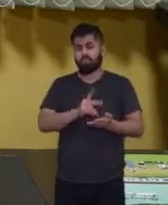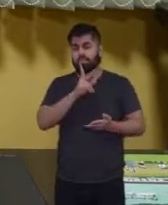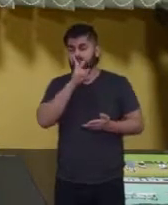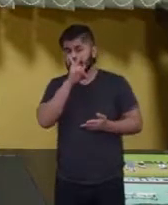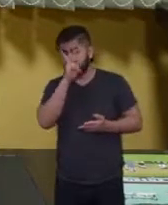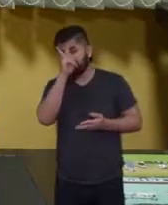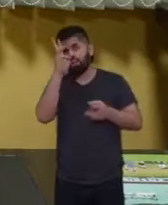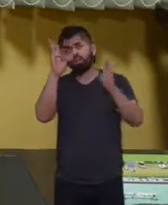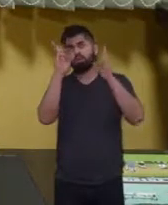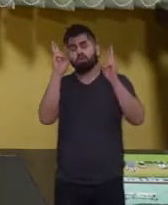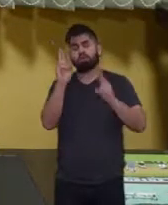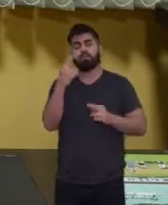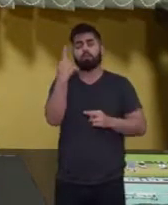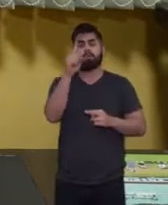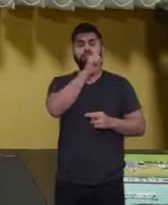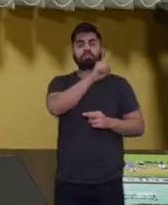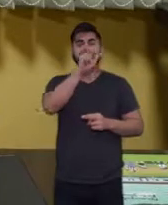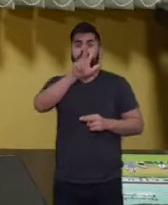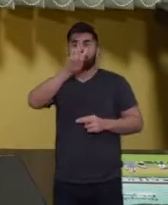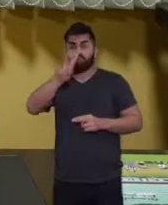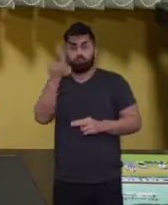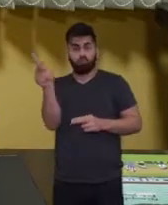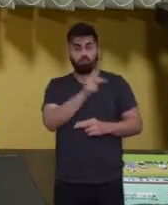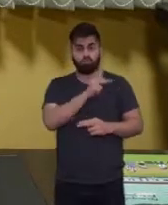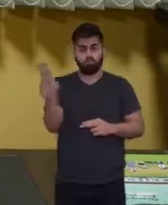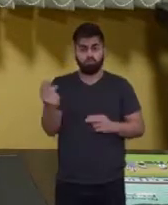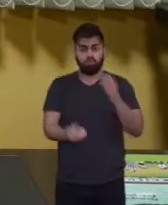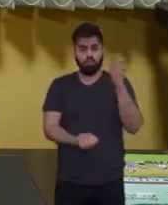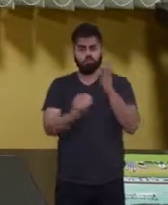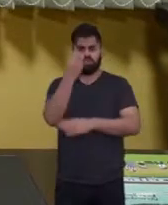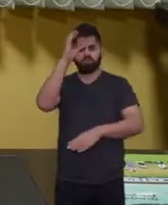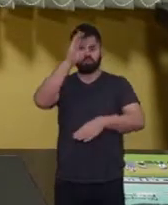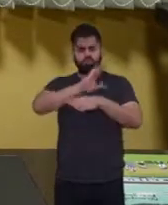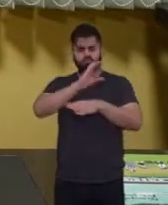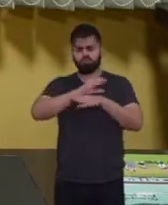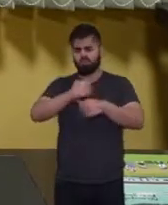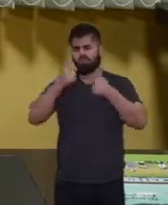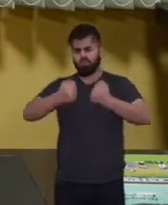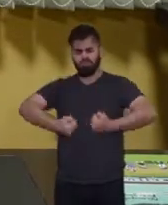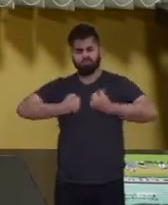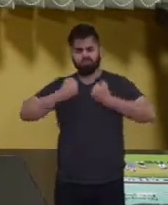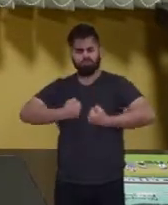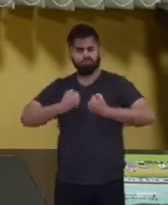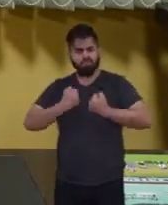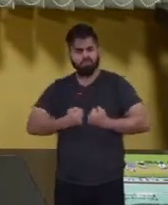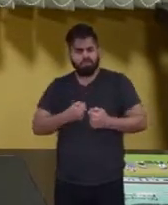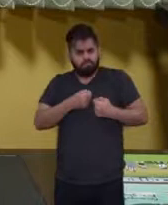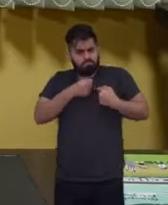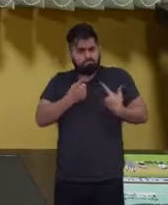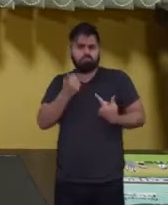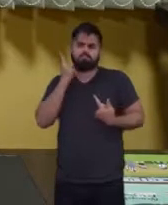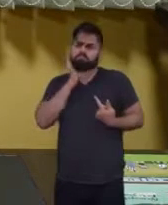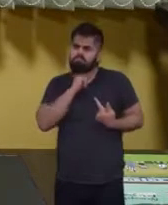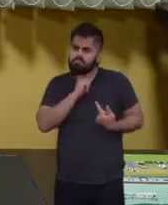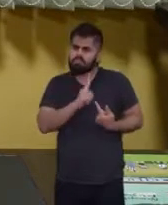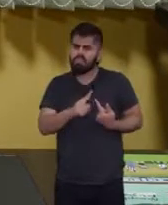Queremos que estos 1.132 inicien con mucha fuerza y concluyan con más fuerza, y seguramente estaré dándote